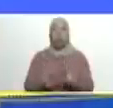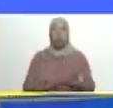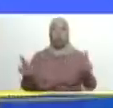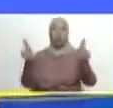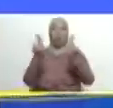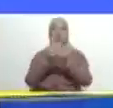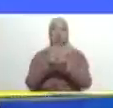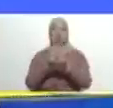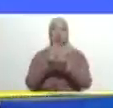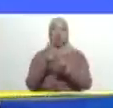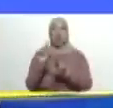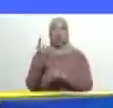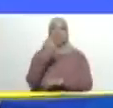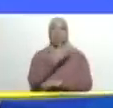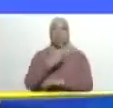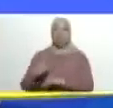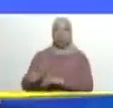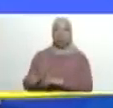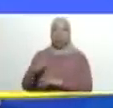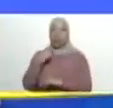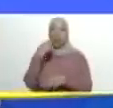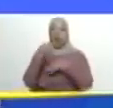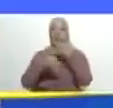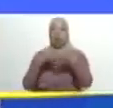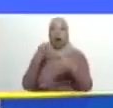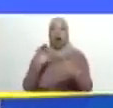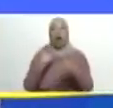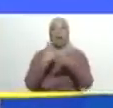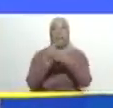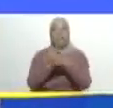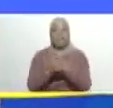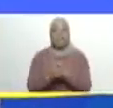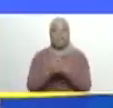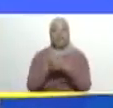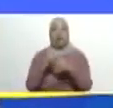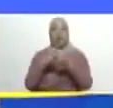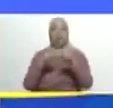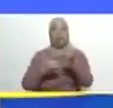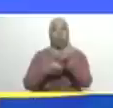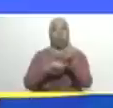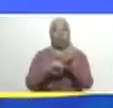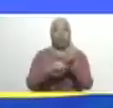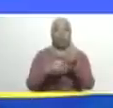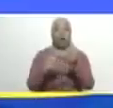dijo ante el mundo que debemos ser amigos de todos, pero satélites de nadie.